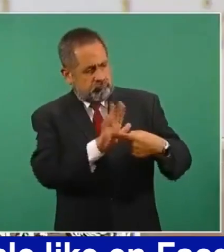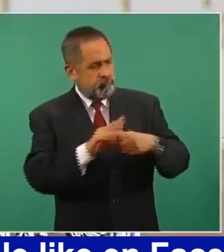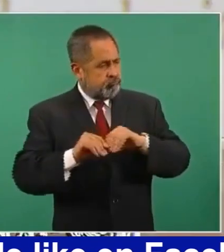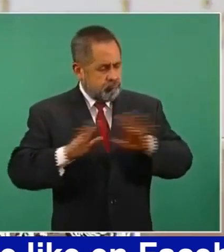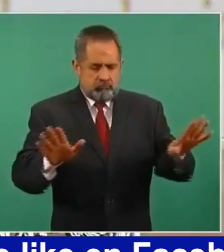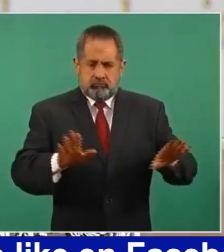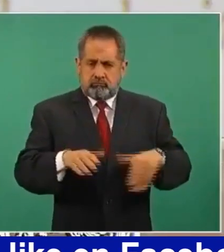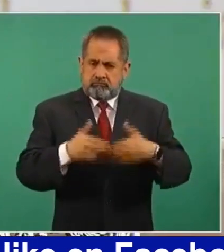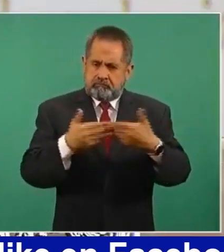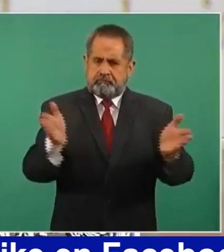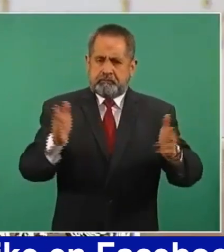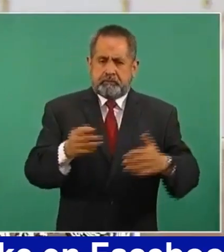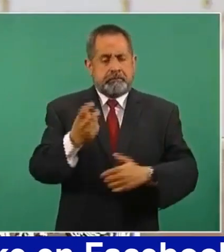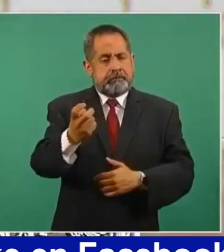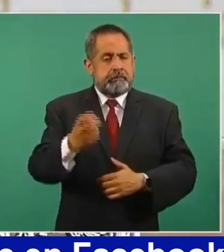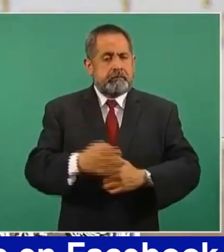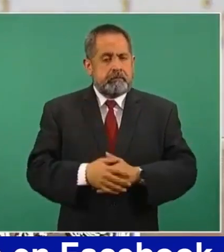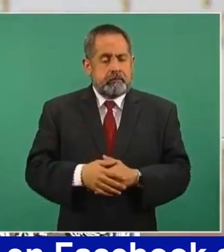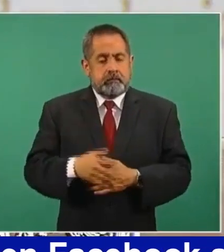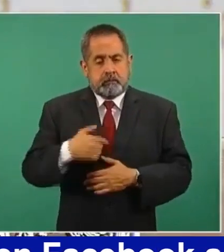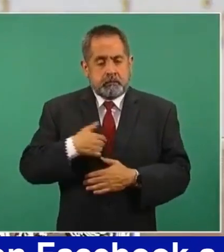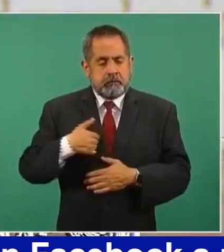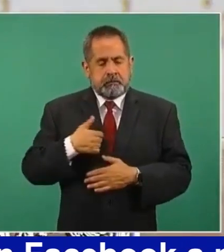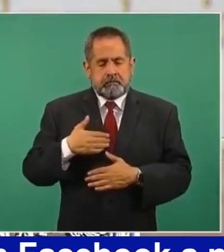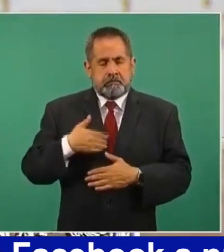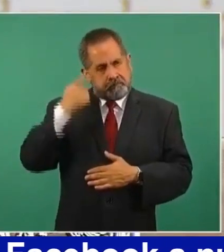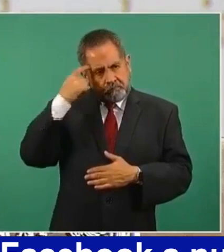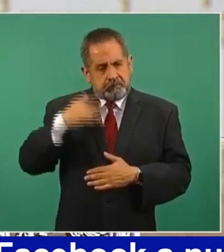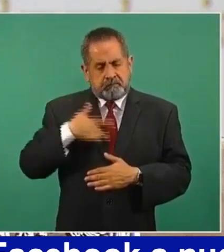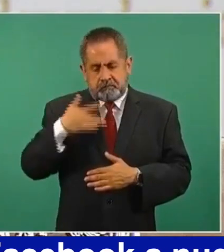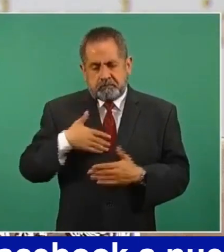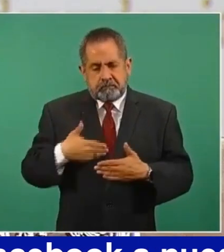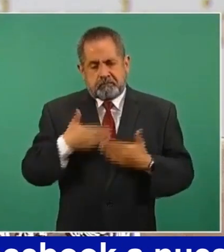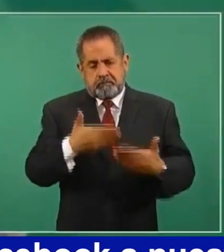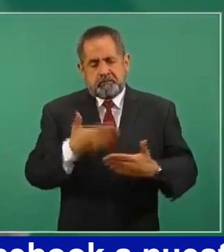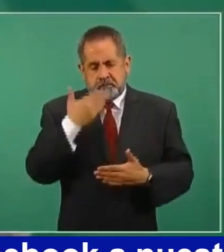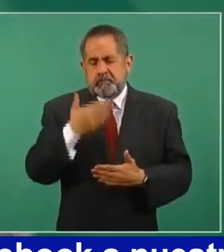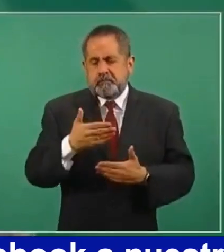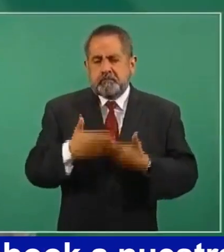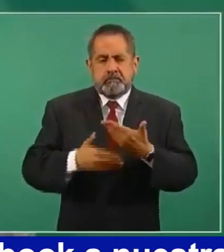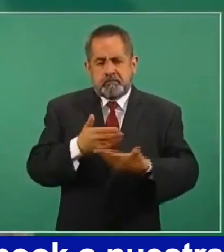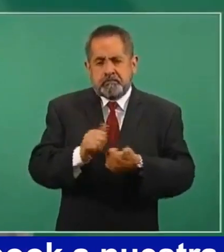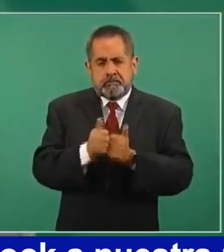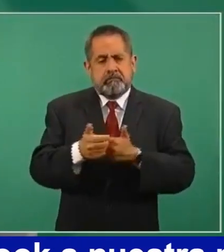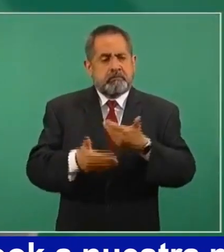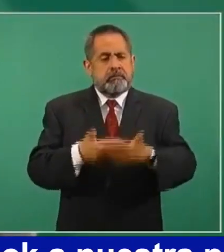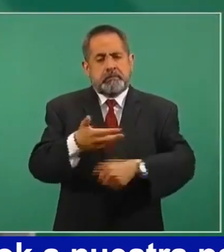Entonces, yo confío mucho en que siga avanzando